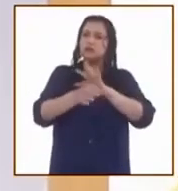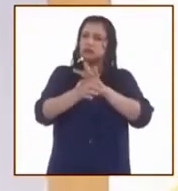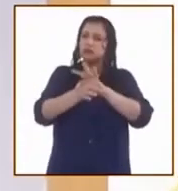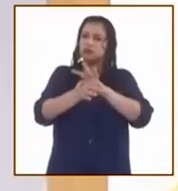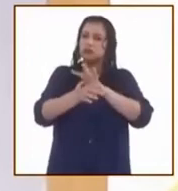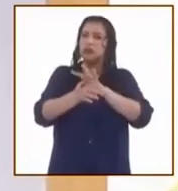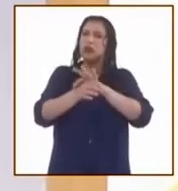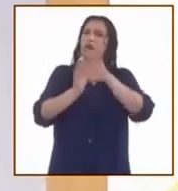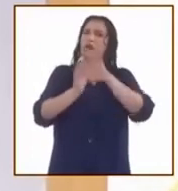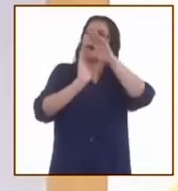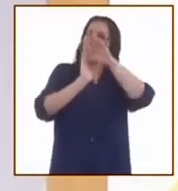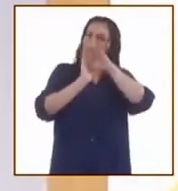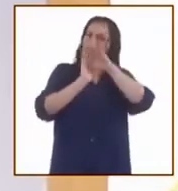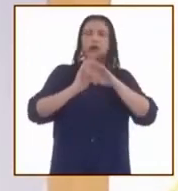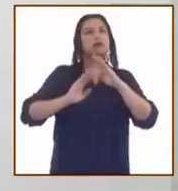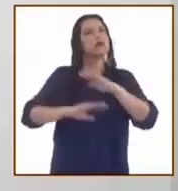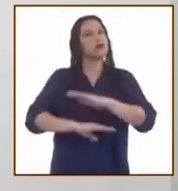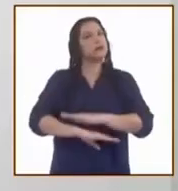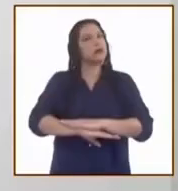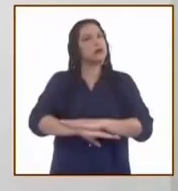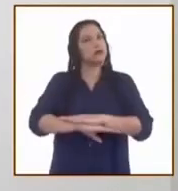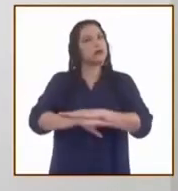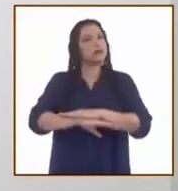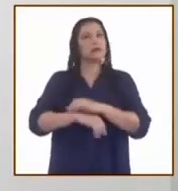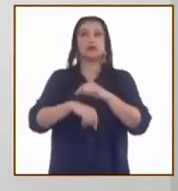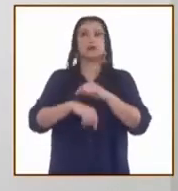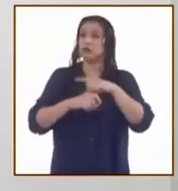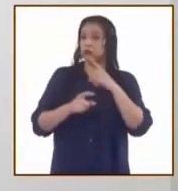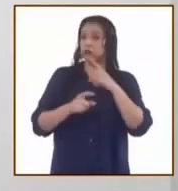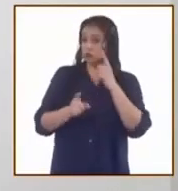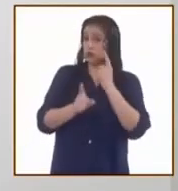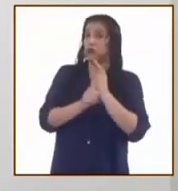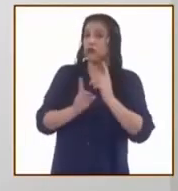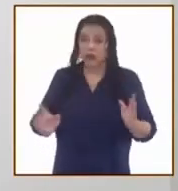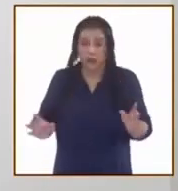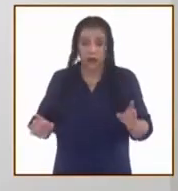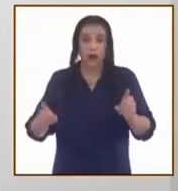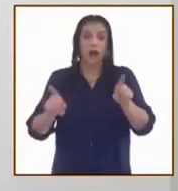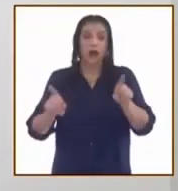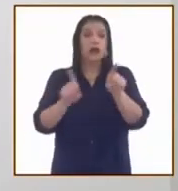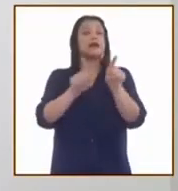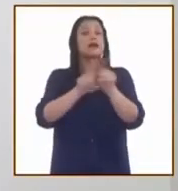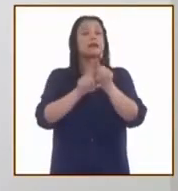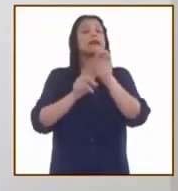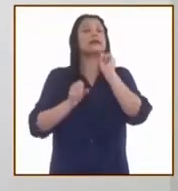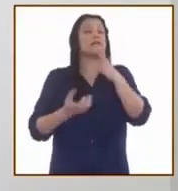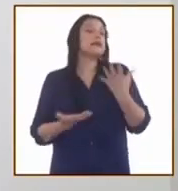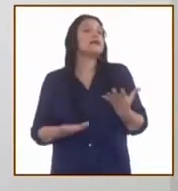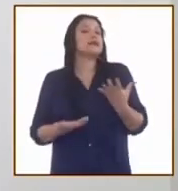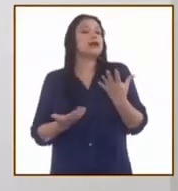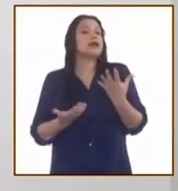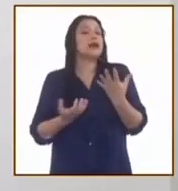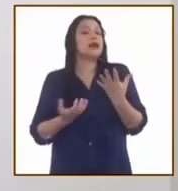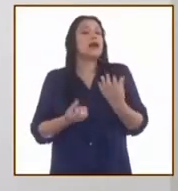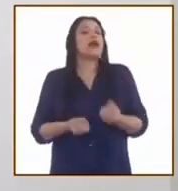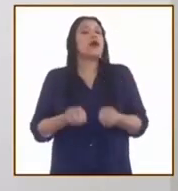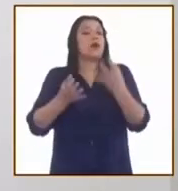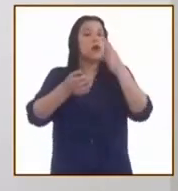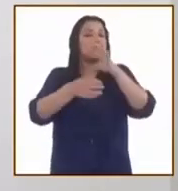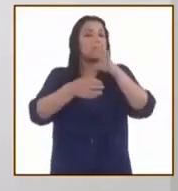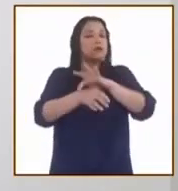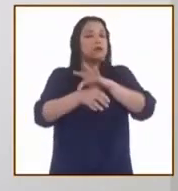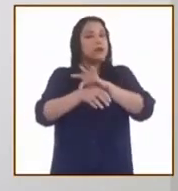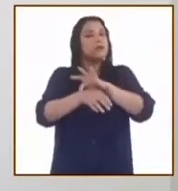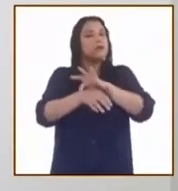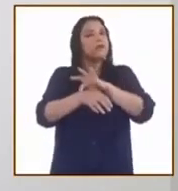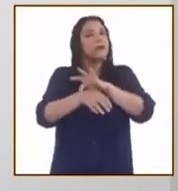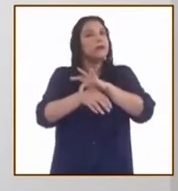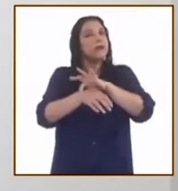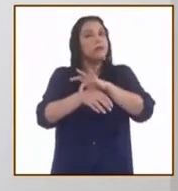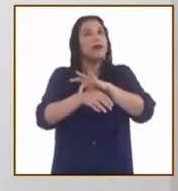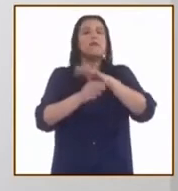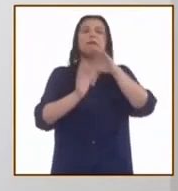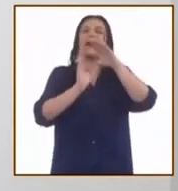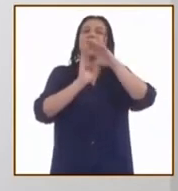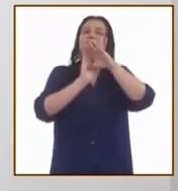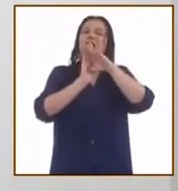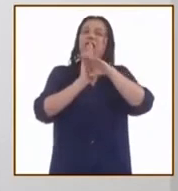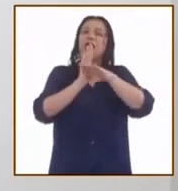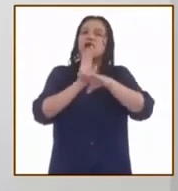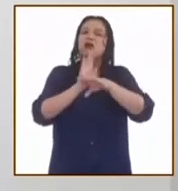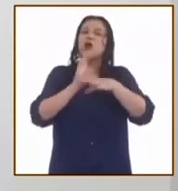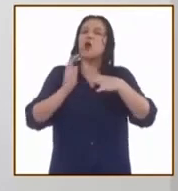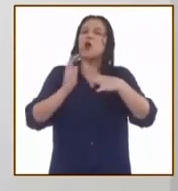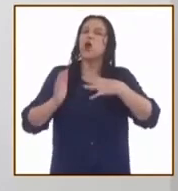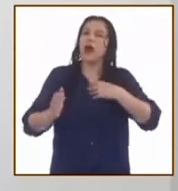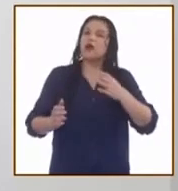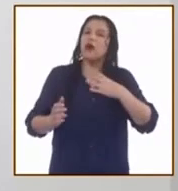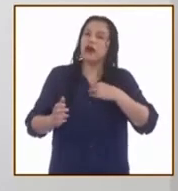haga nada disminuirá con el tiempo? Así es. También se indica que la frecuencia cardíaca disminuye con la edad y aumenta